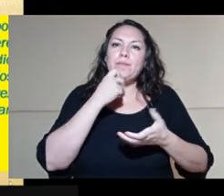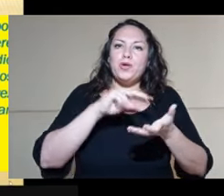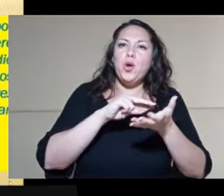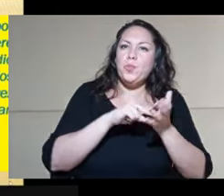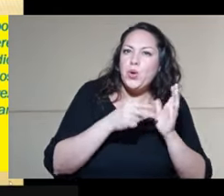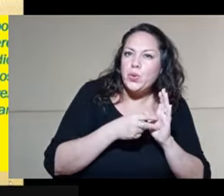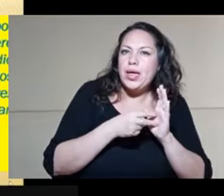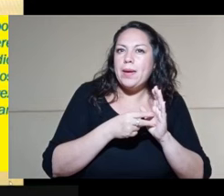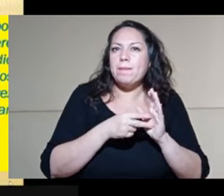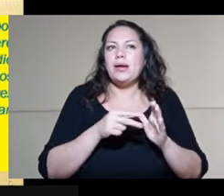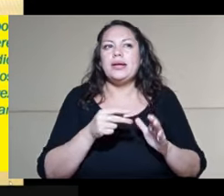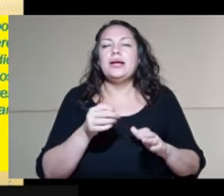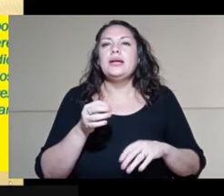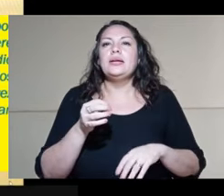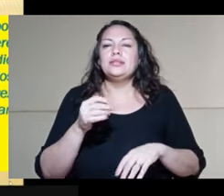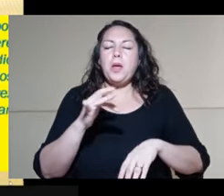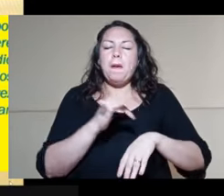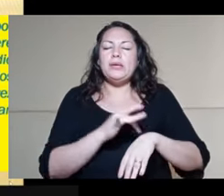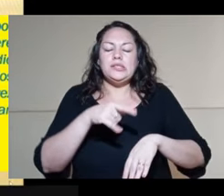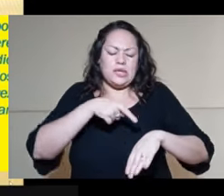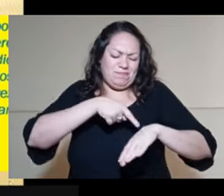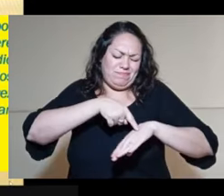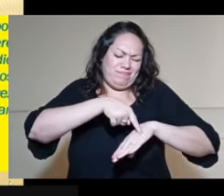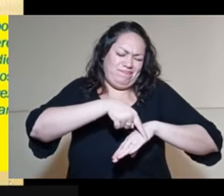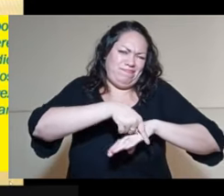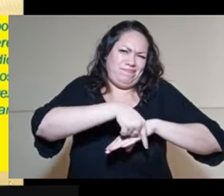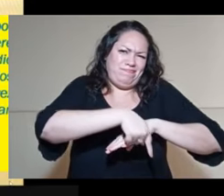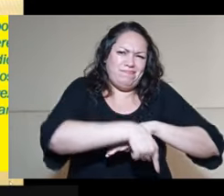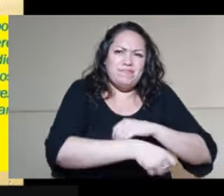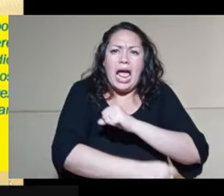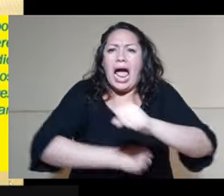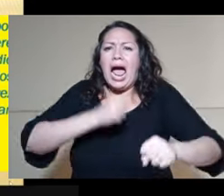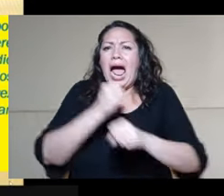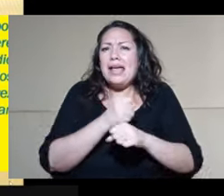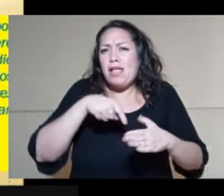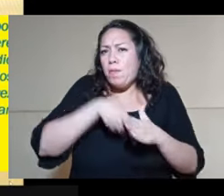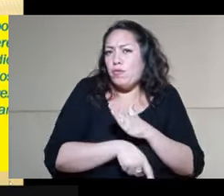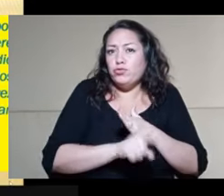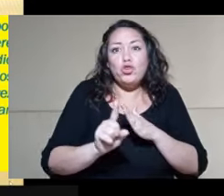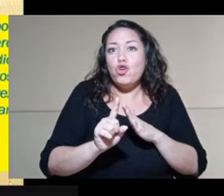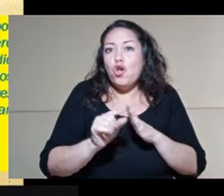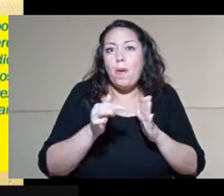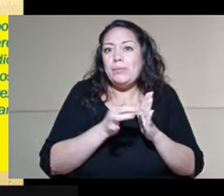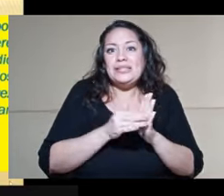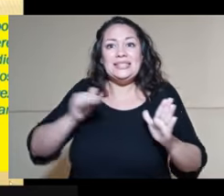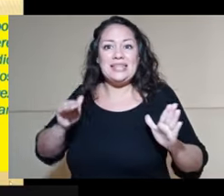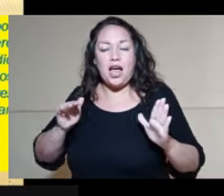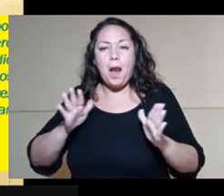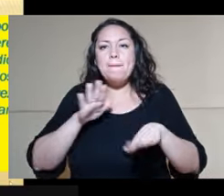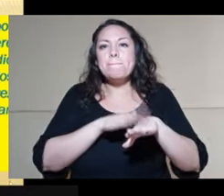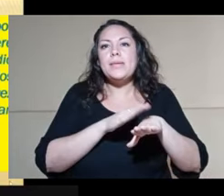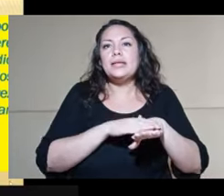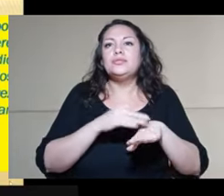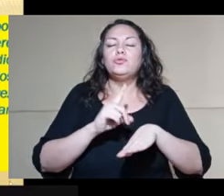nocivos. Por ejemplo, si nos estamos pinchando, nosotros no esperamos que se nos entierre la espina en el pie. Si nos estamos pinchando, corremos